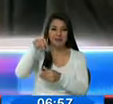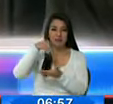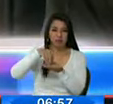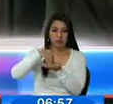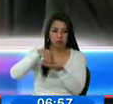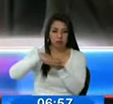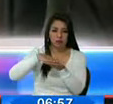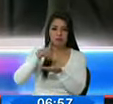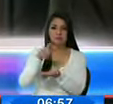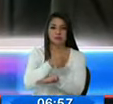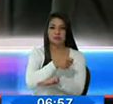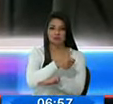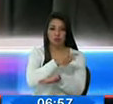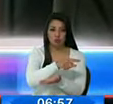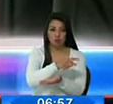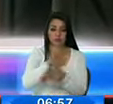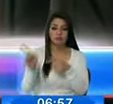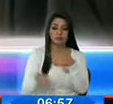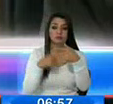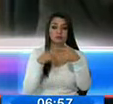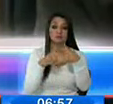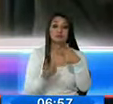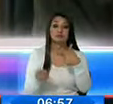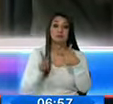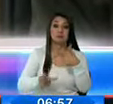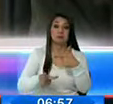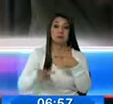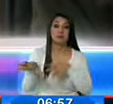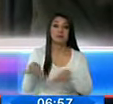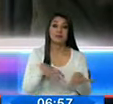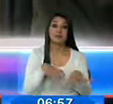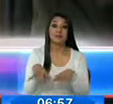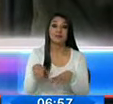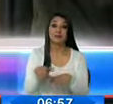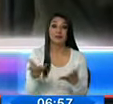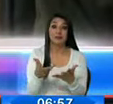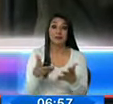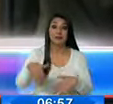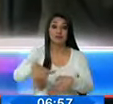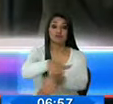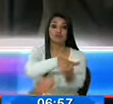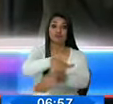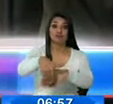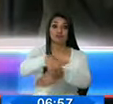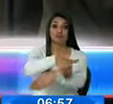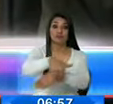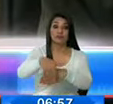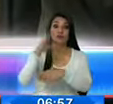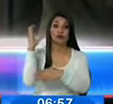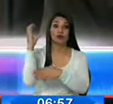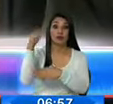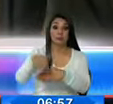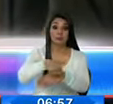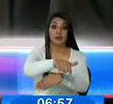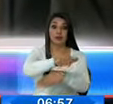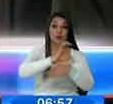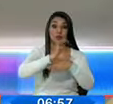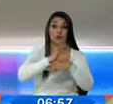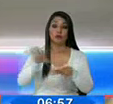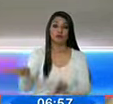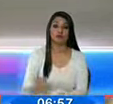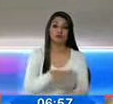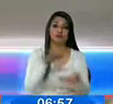también quienes facilitaban la salida de la droga desde la frontera colombiana por nuestro